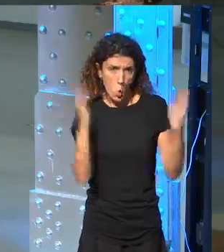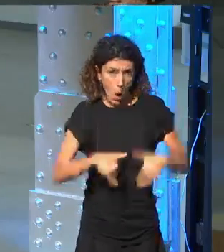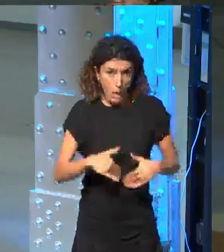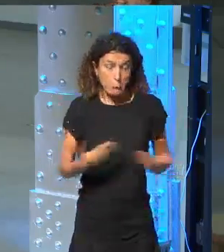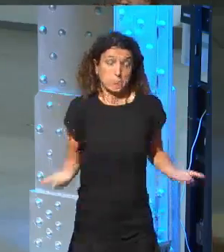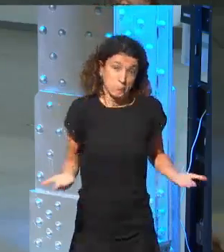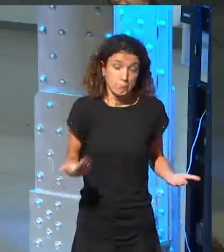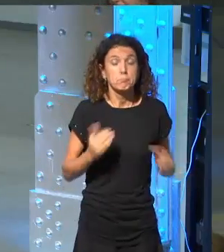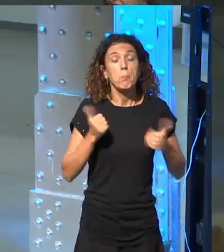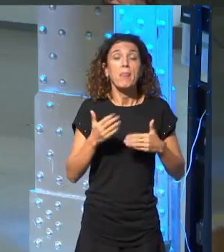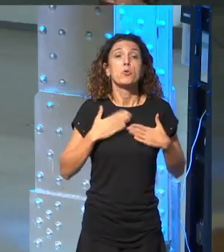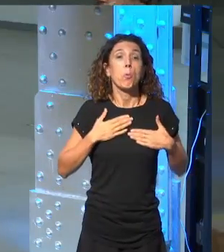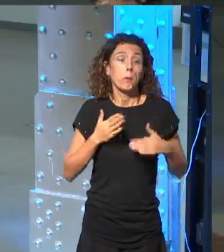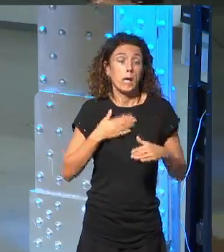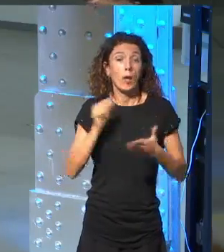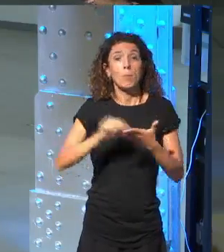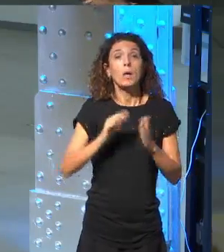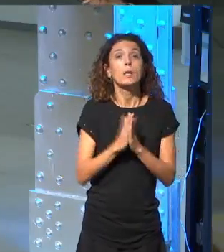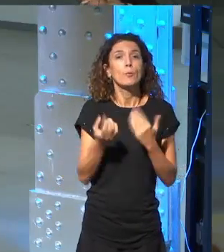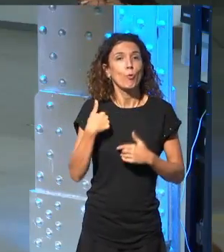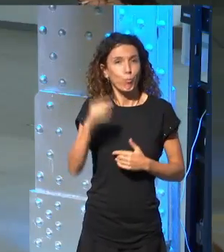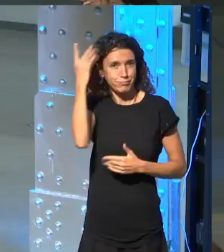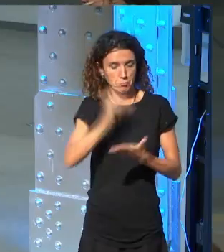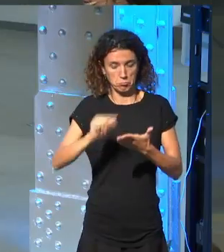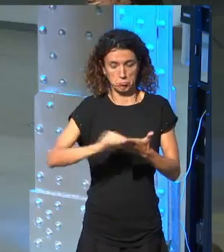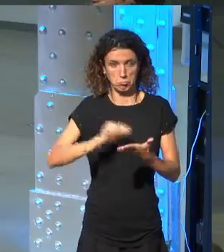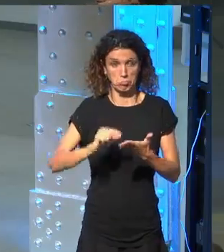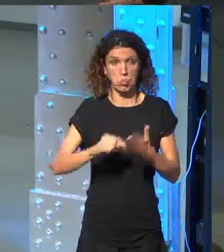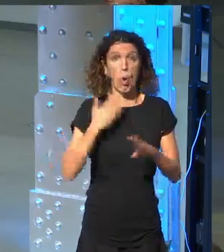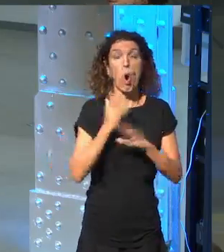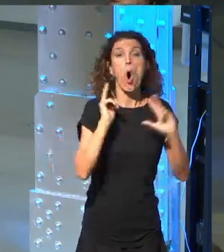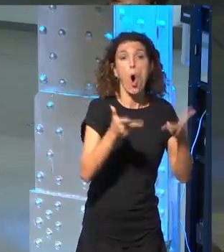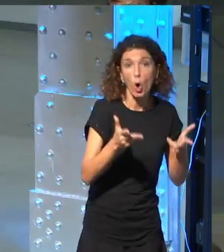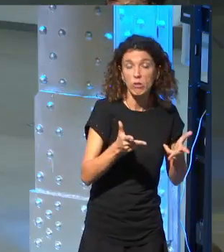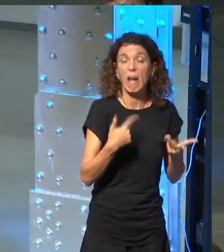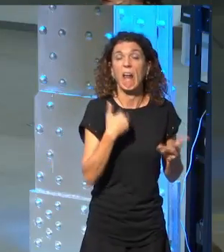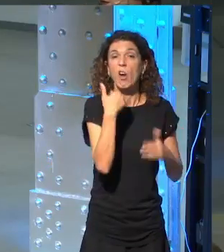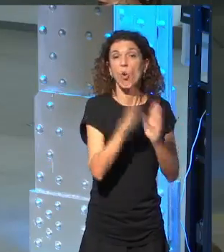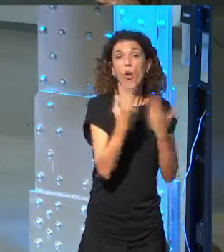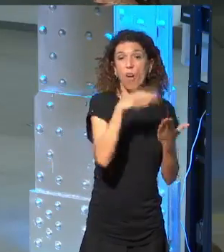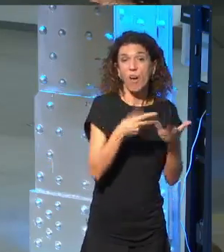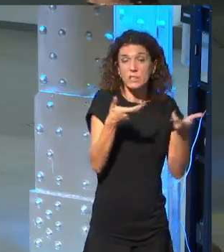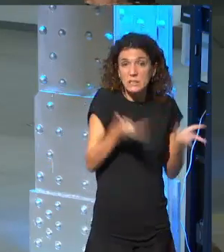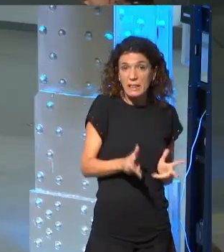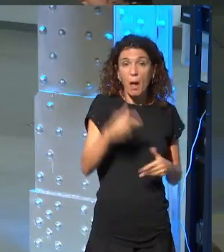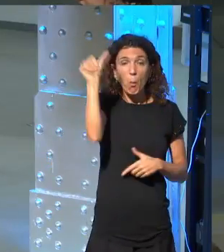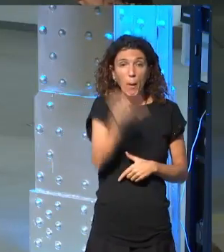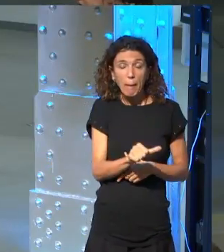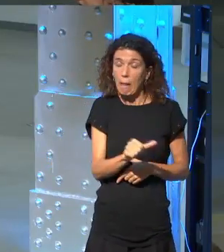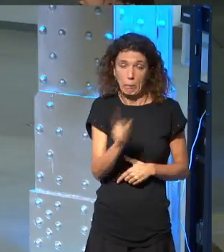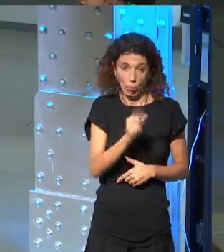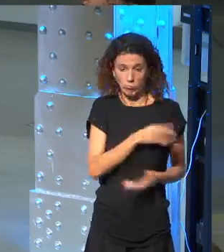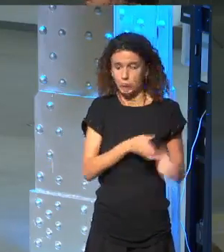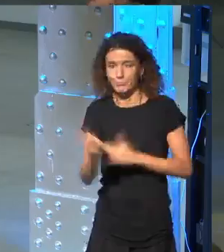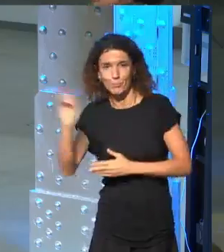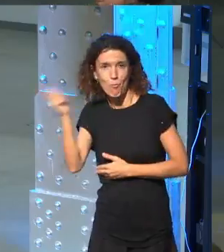mira, voy a escribir el mío propio, de repente, ¿no? En vez de llegar al hotel y ponerte a leer o sentarte a ver una peli, pues dije,